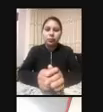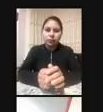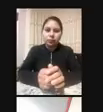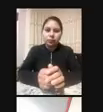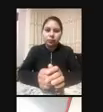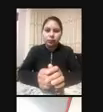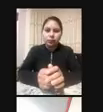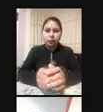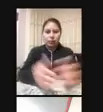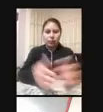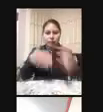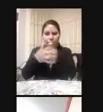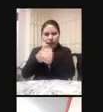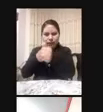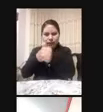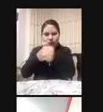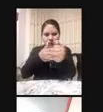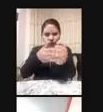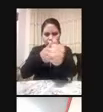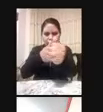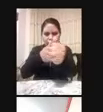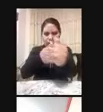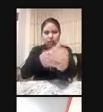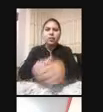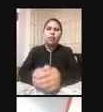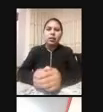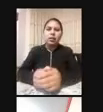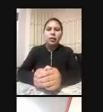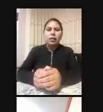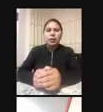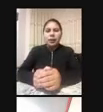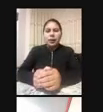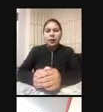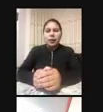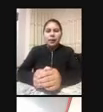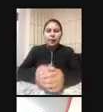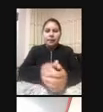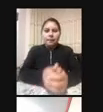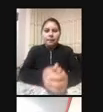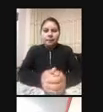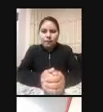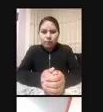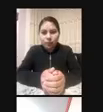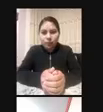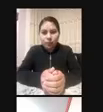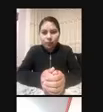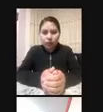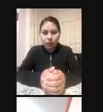guiado por alguien que conozca la técnica, ¿sí? Siguiente, por favor.